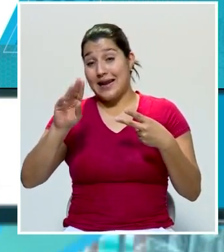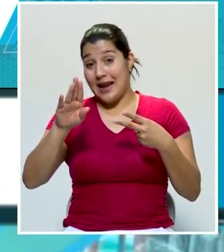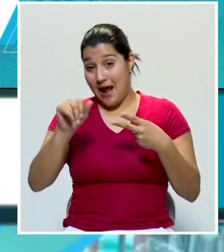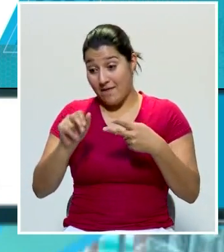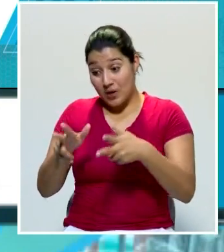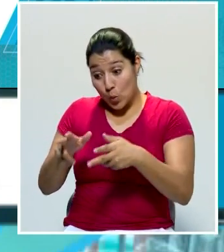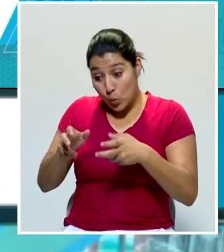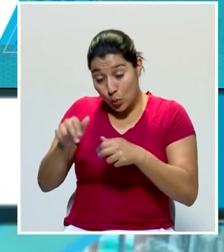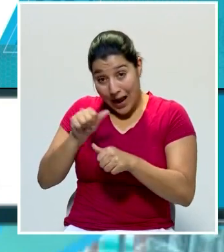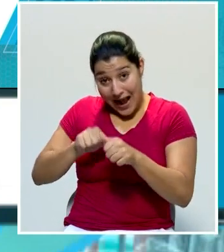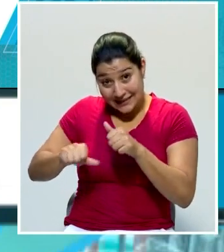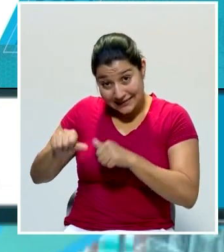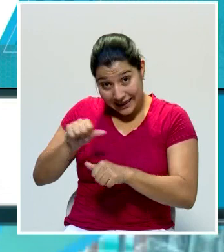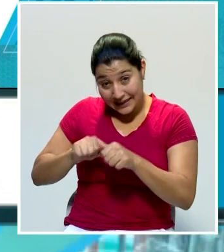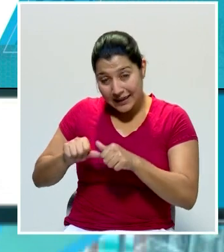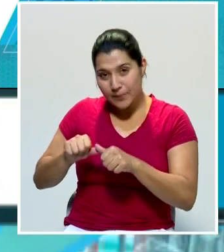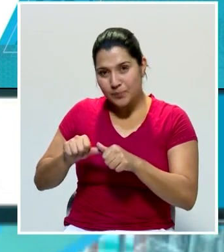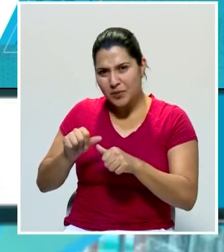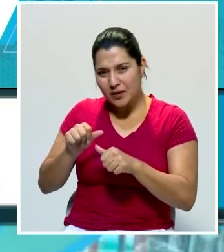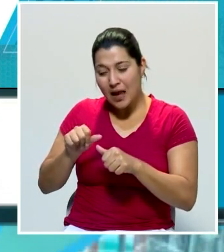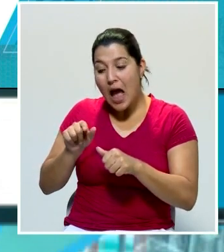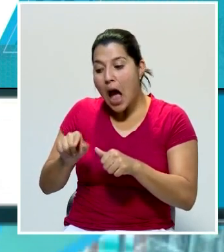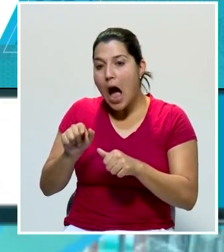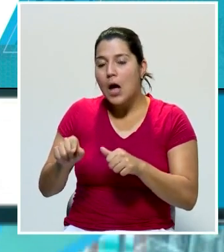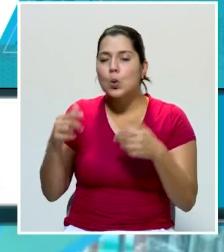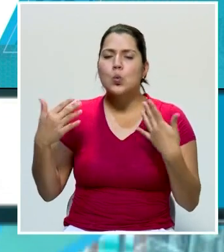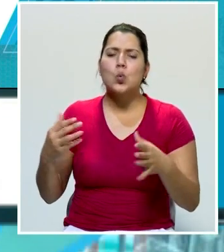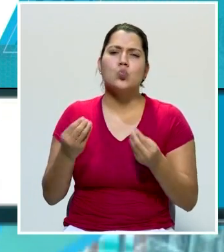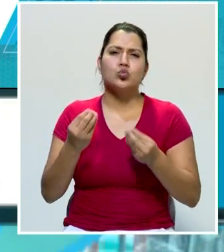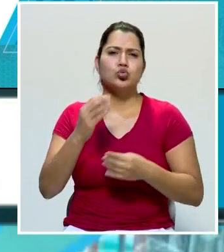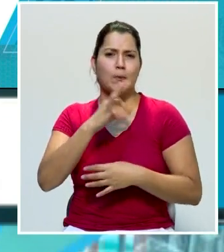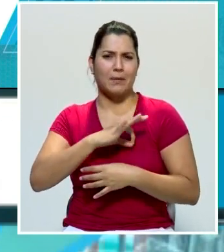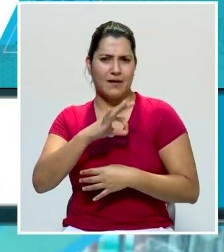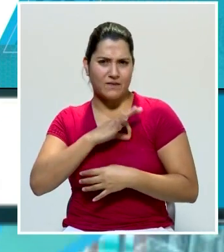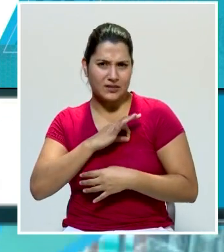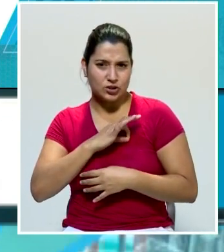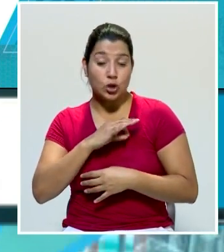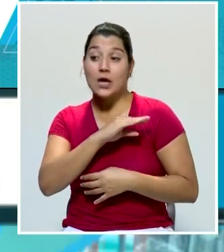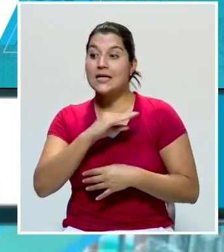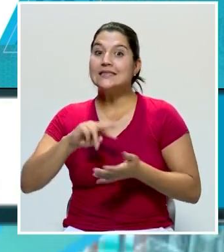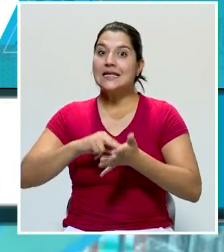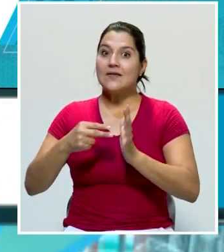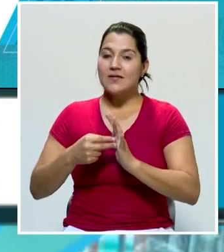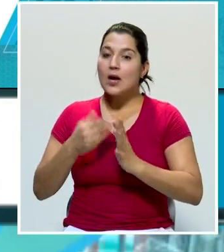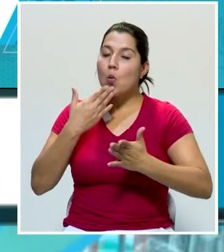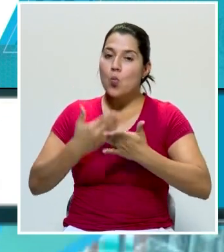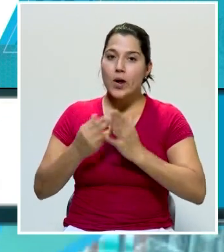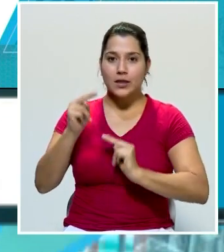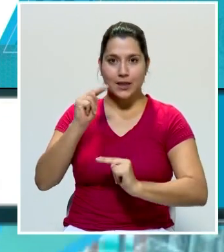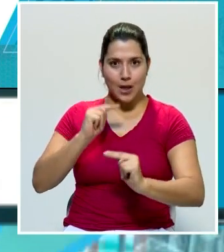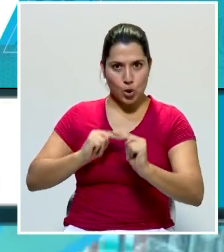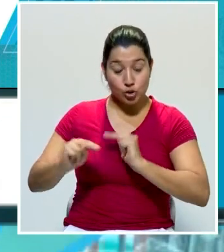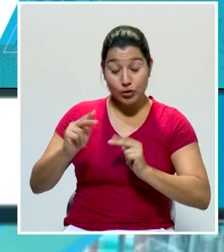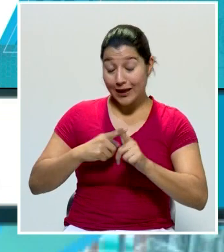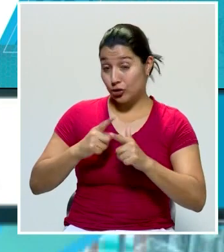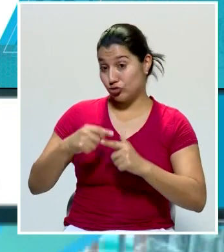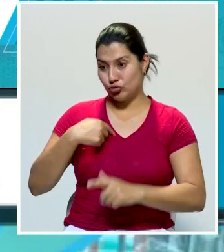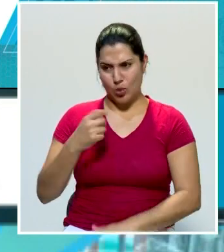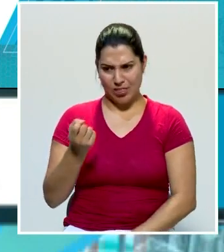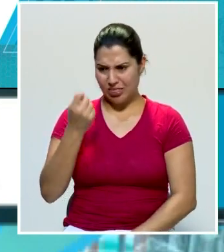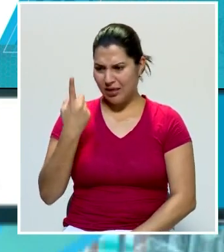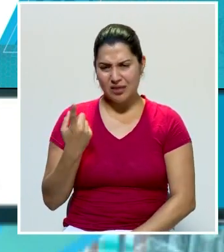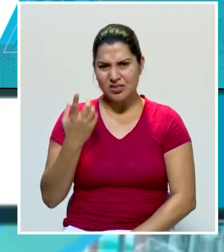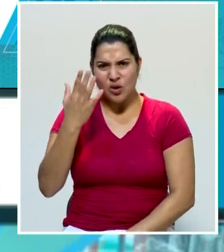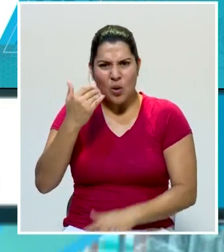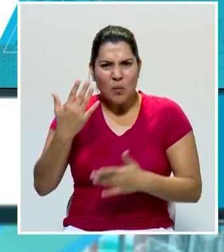en aceite, se tienen muchísimas ganancias y podríamos tener muchísima inversión. Entonces yo no entiendo por qué cortar un